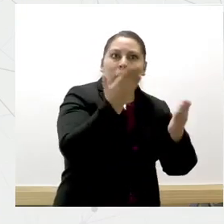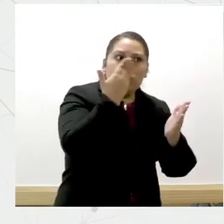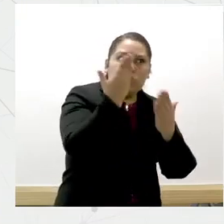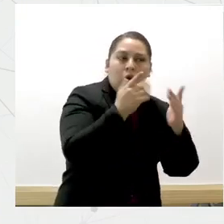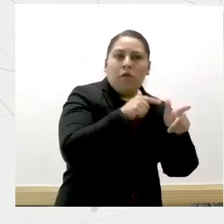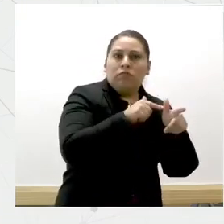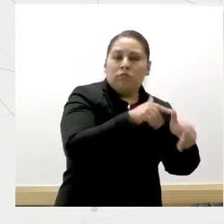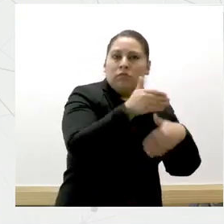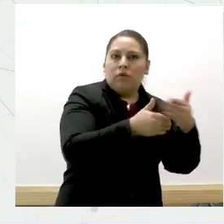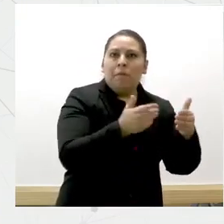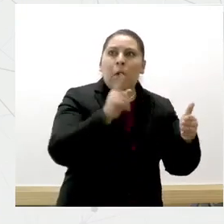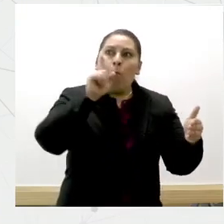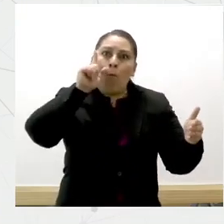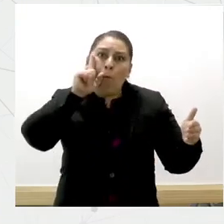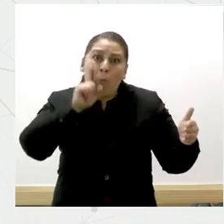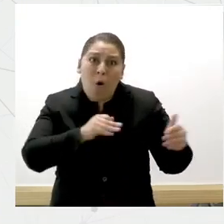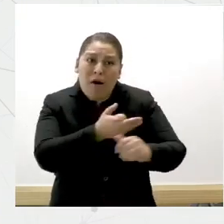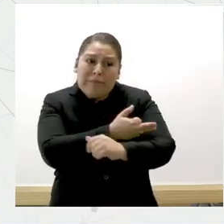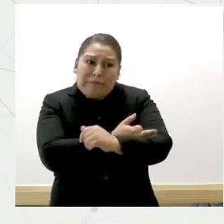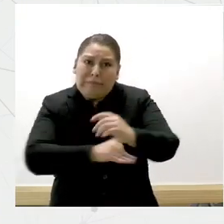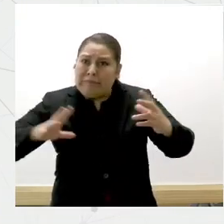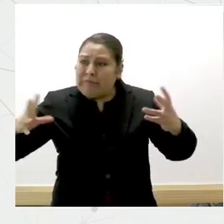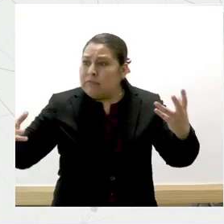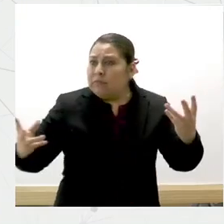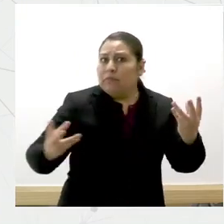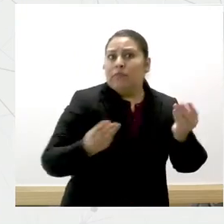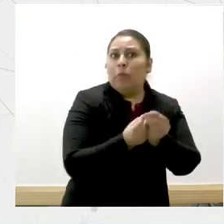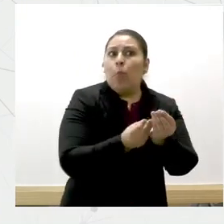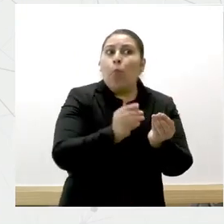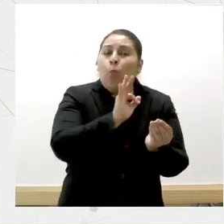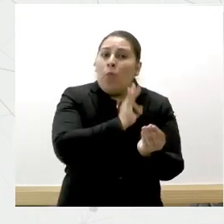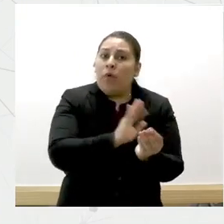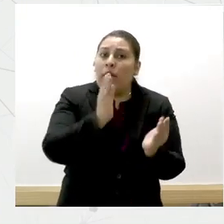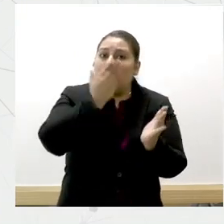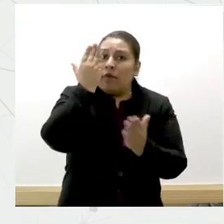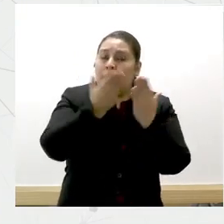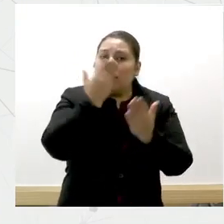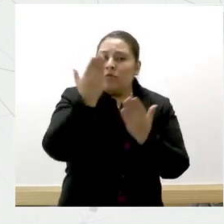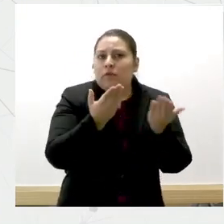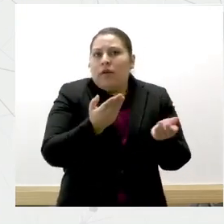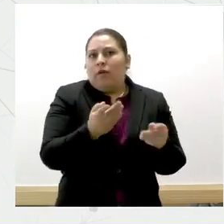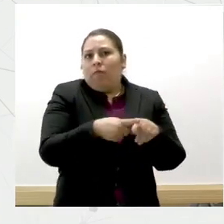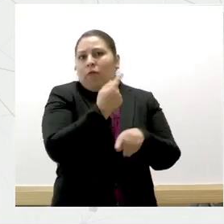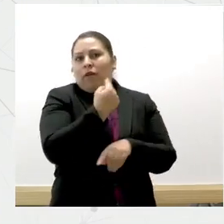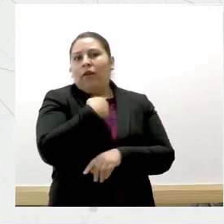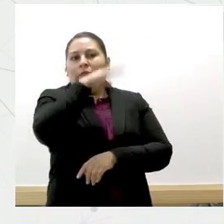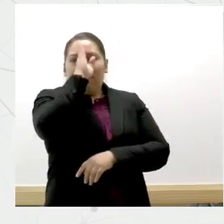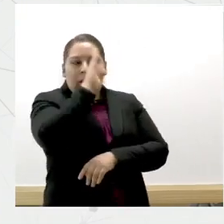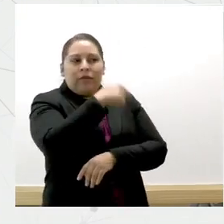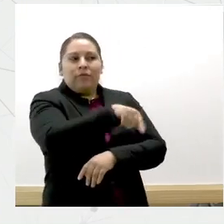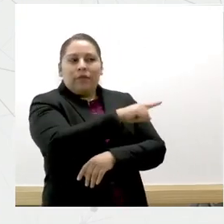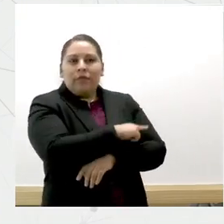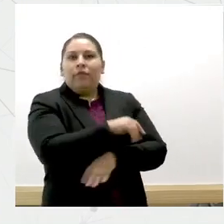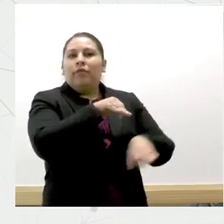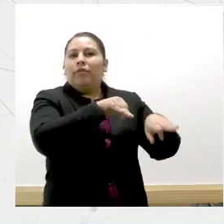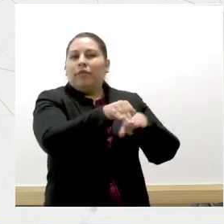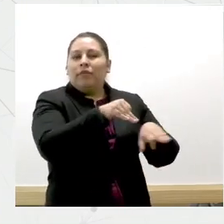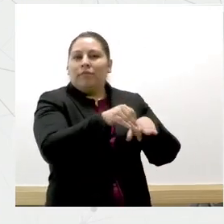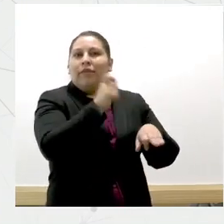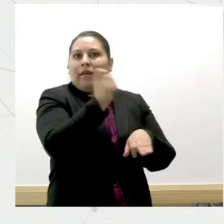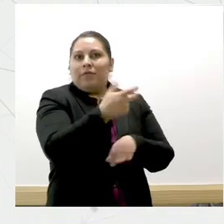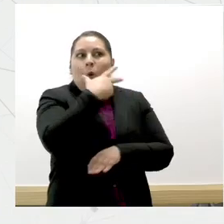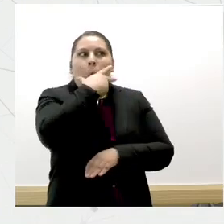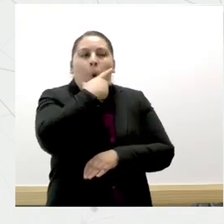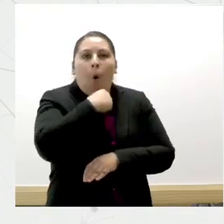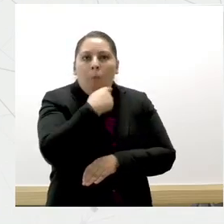humano y la medicina y demás, pues esté mucho más pensada, evidentemente, para el cuerpo de los varones. Evidentemente, era el contexto en el que estaba. No lo